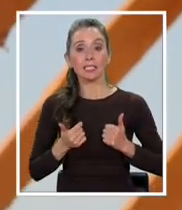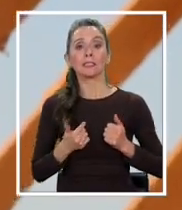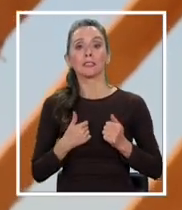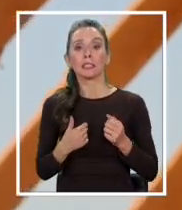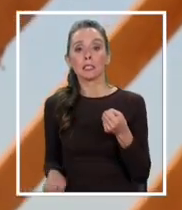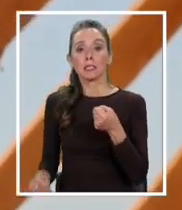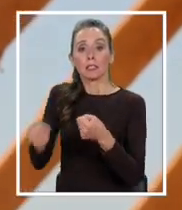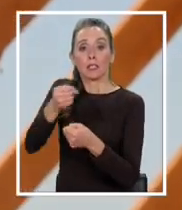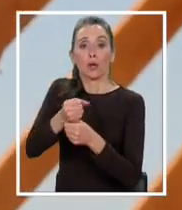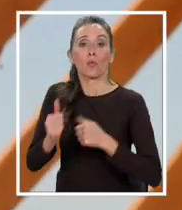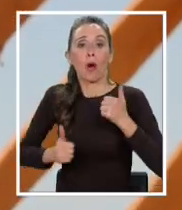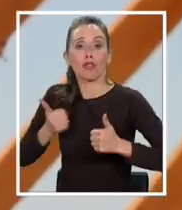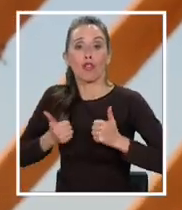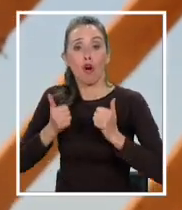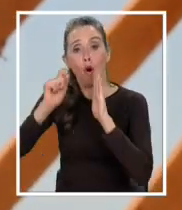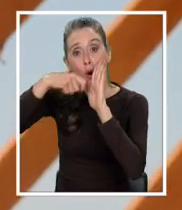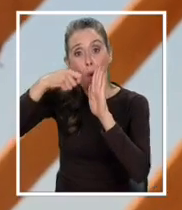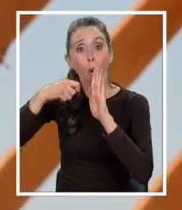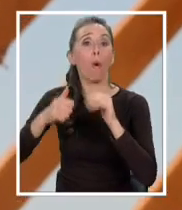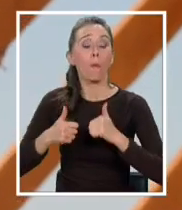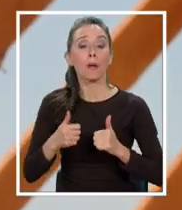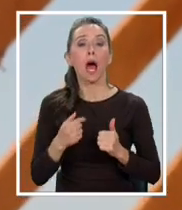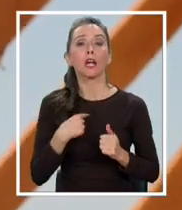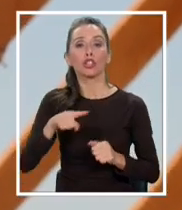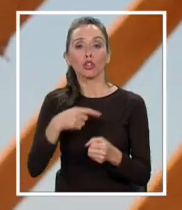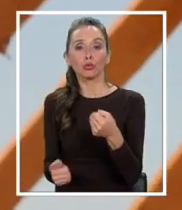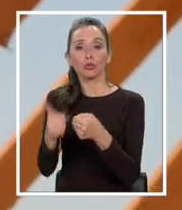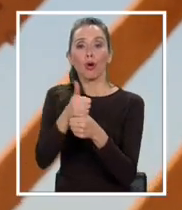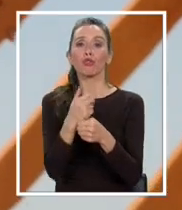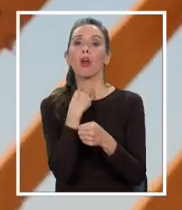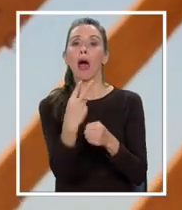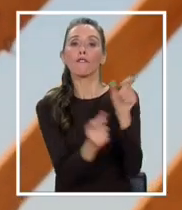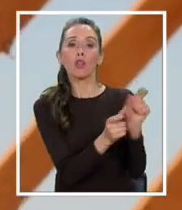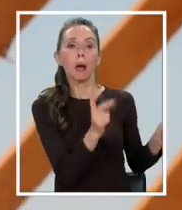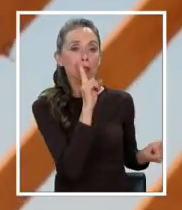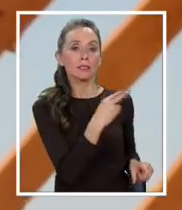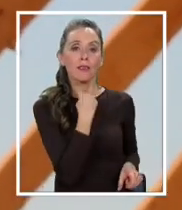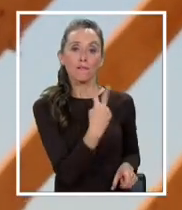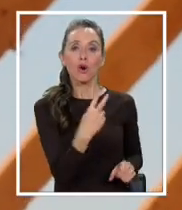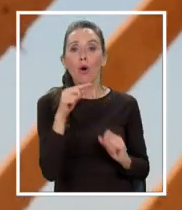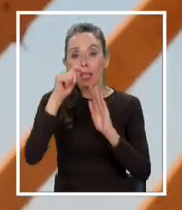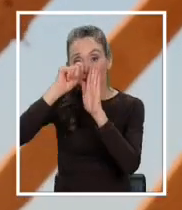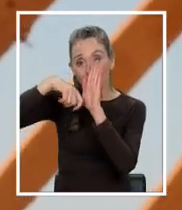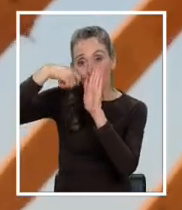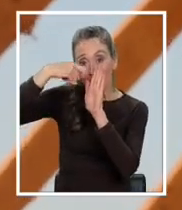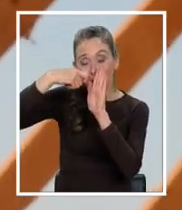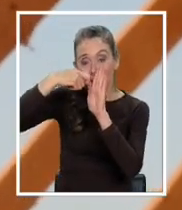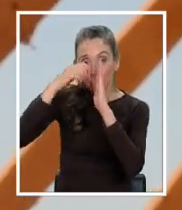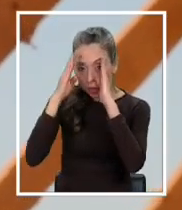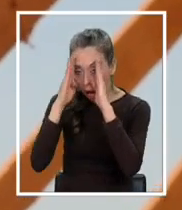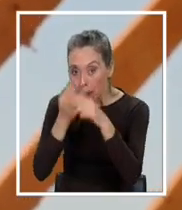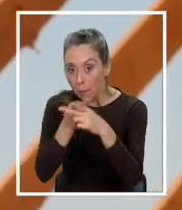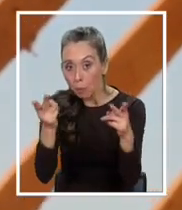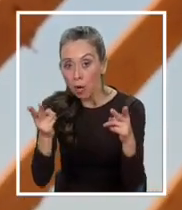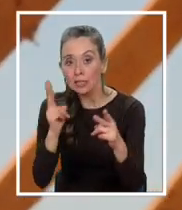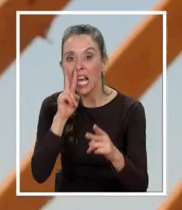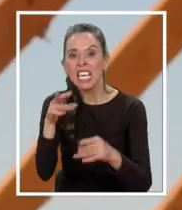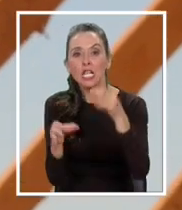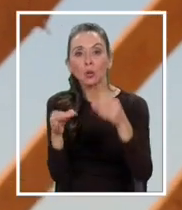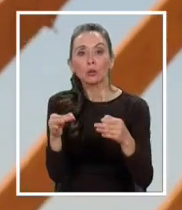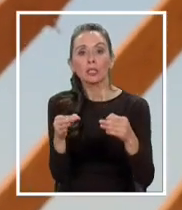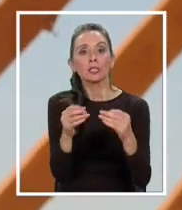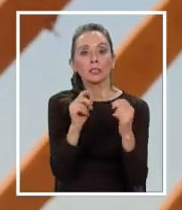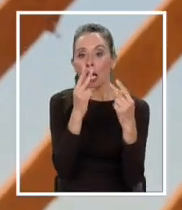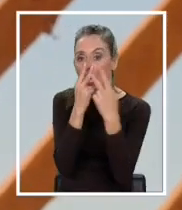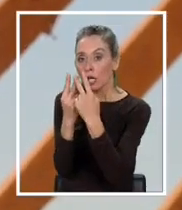a los que no han tenido voz. Y justamente el enfoque que se le quiere dar a esta película es la injusticia, la invisibilidad que